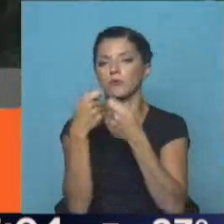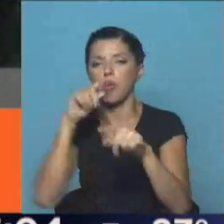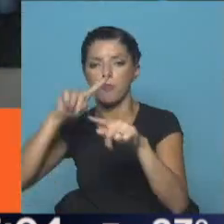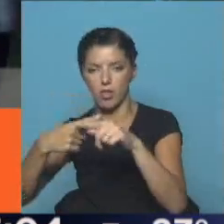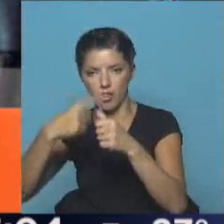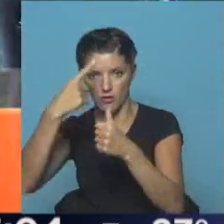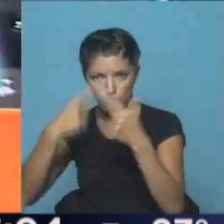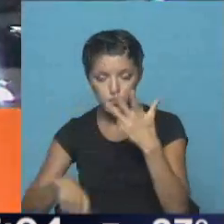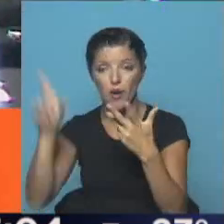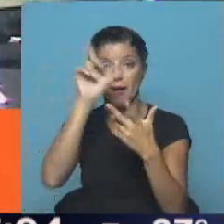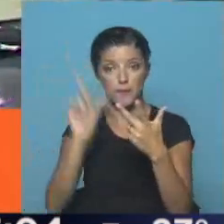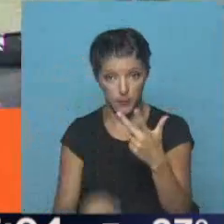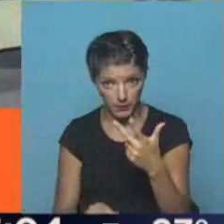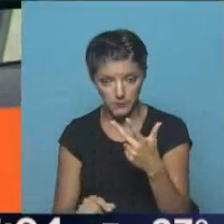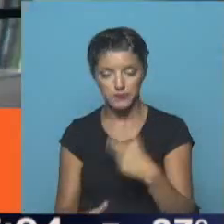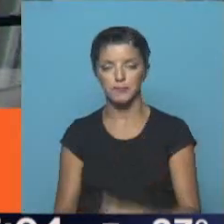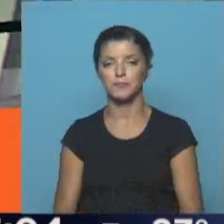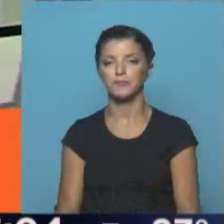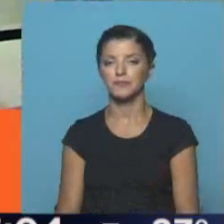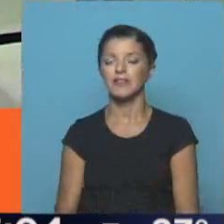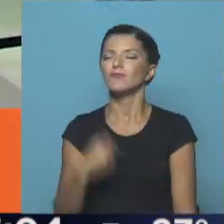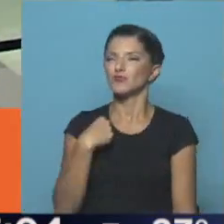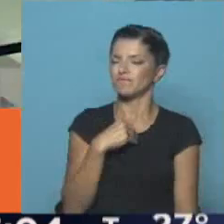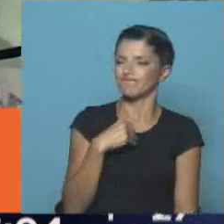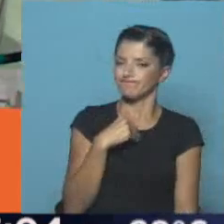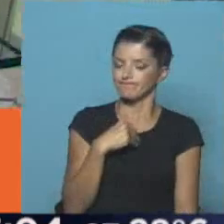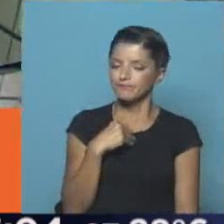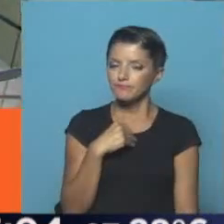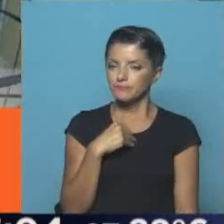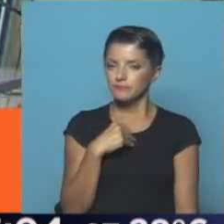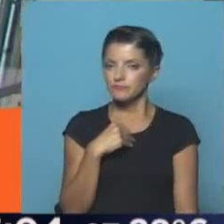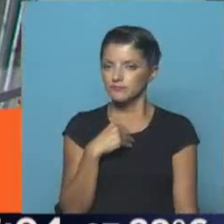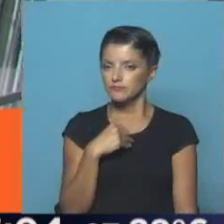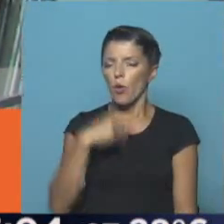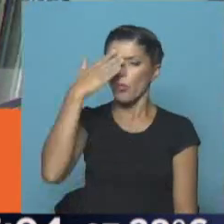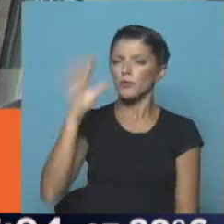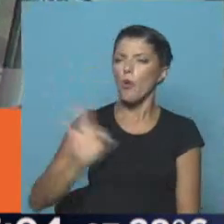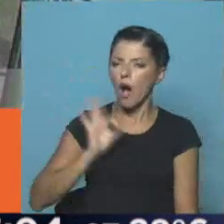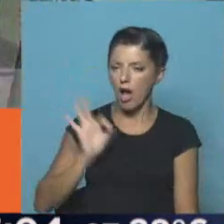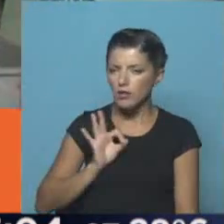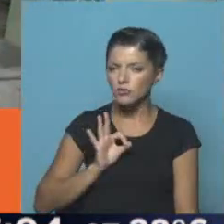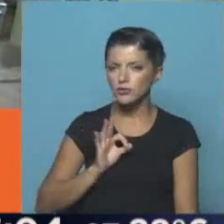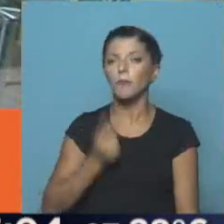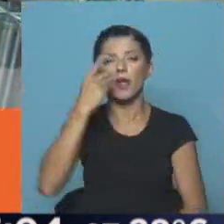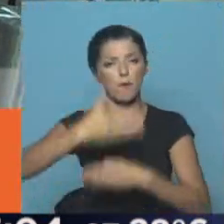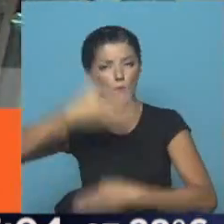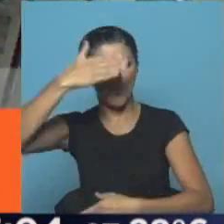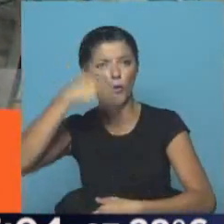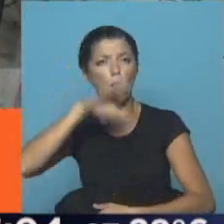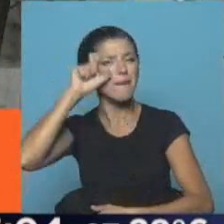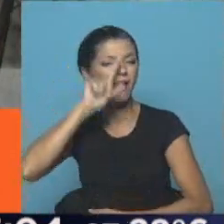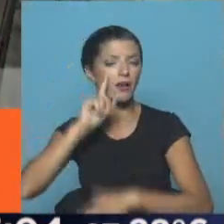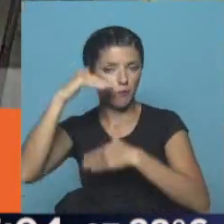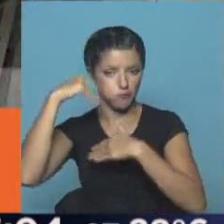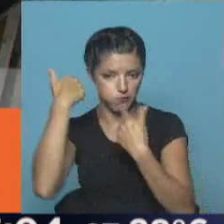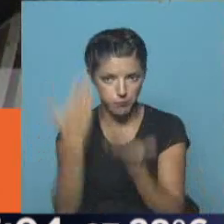dimensión geopolítica de la Unión Europea. Una sensación que uno tiene es que cuando en los últimos años, sobre todo después de la caída del muro de Berlín, la dimensión geopolítica